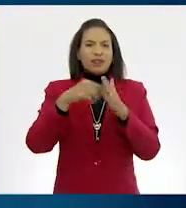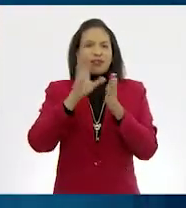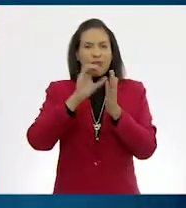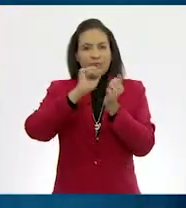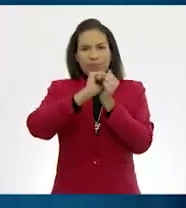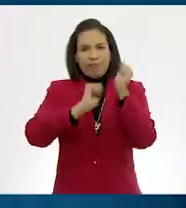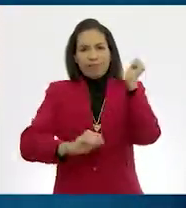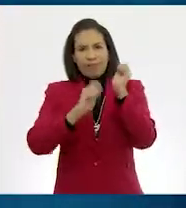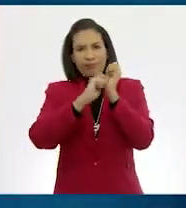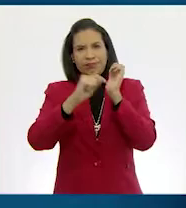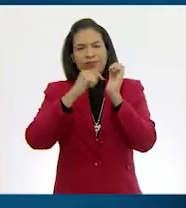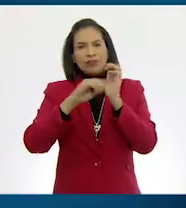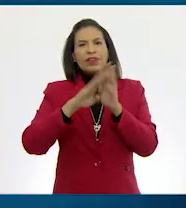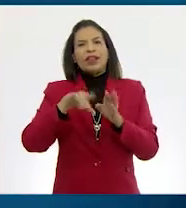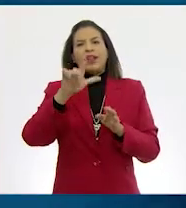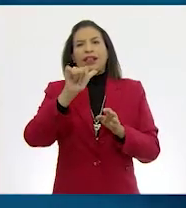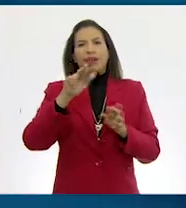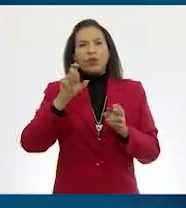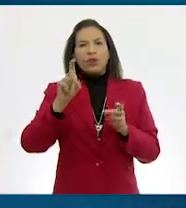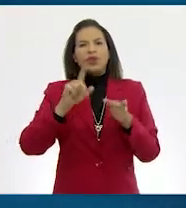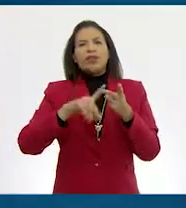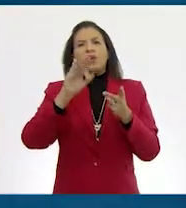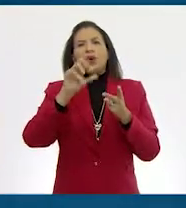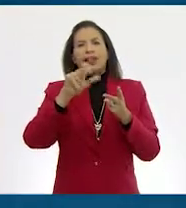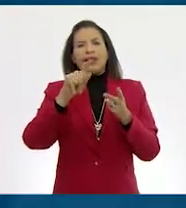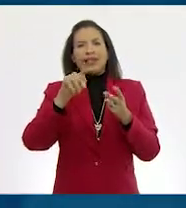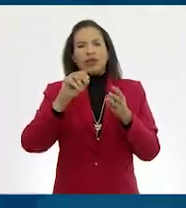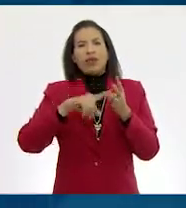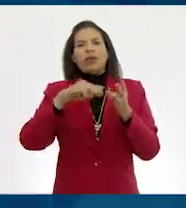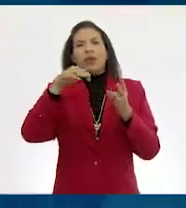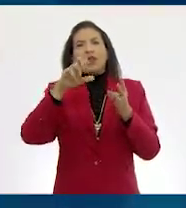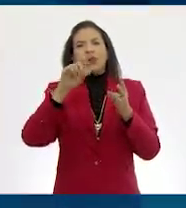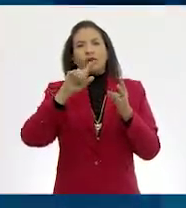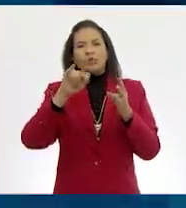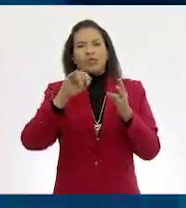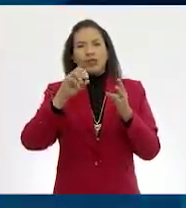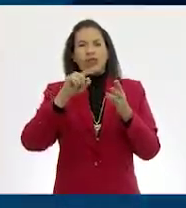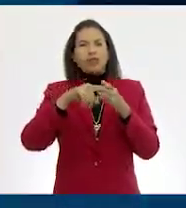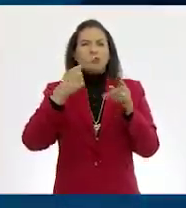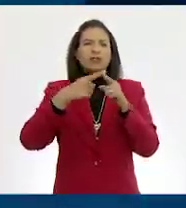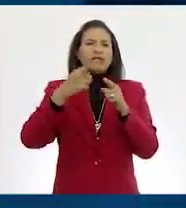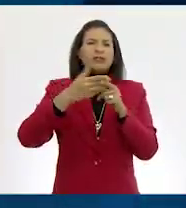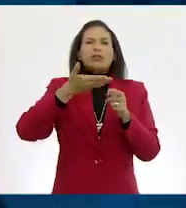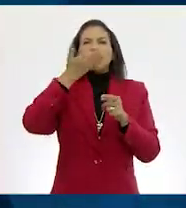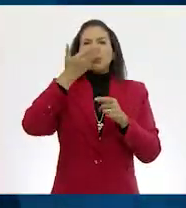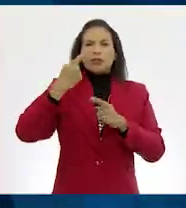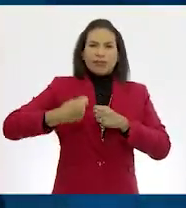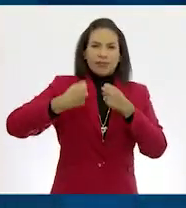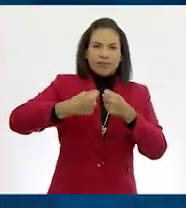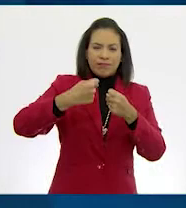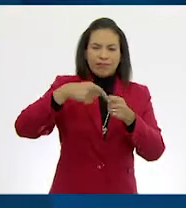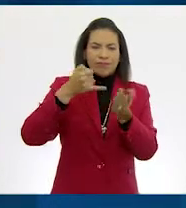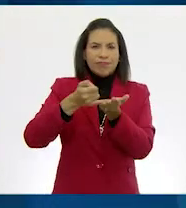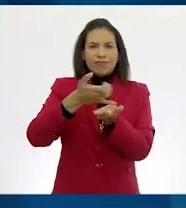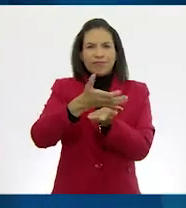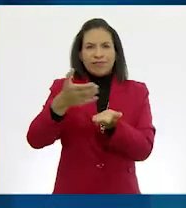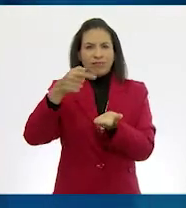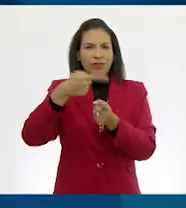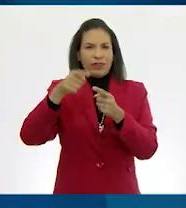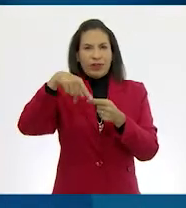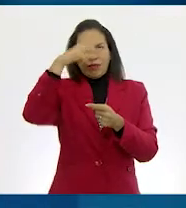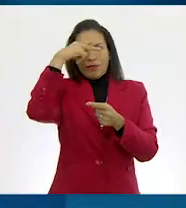laúd florentino y mendocino una larguísima tradición de su cultivo en mesoamérica principalmente en